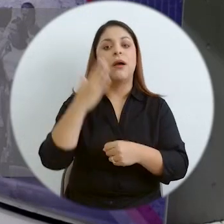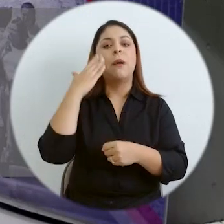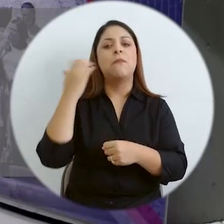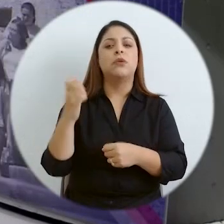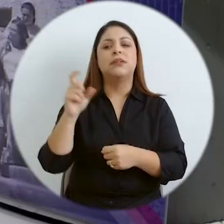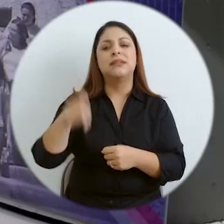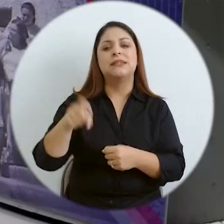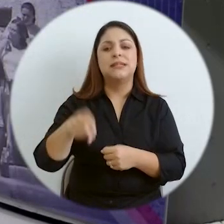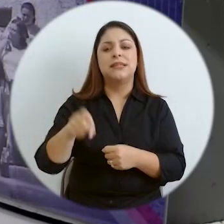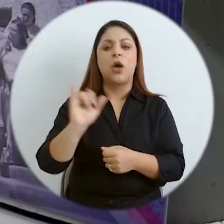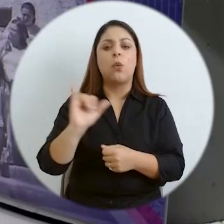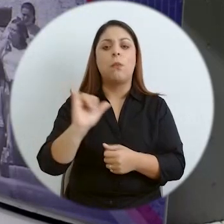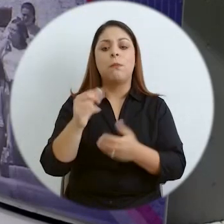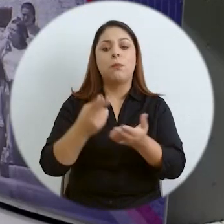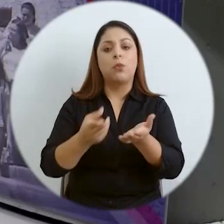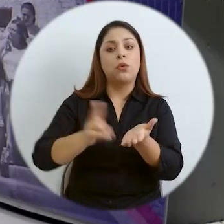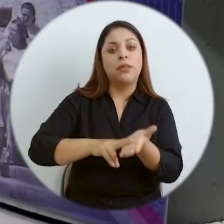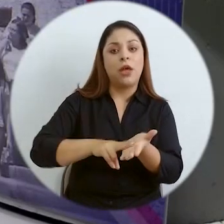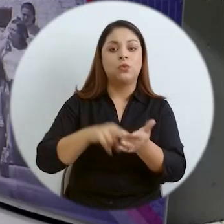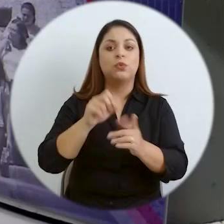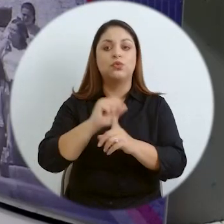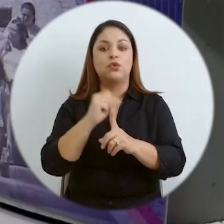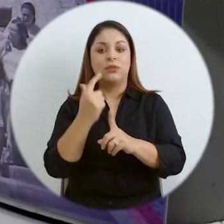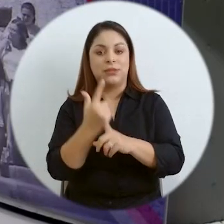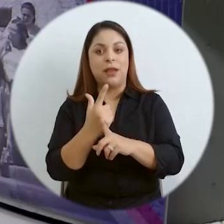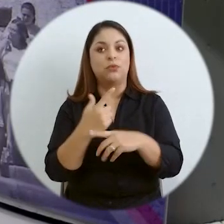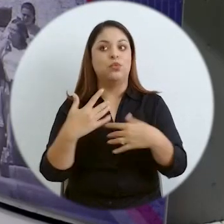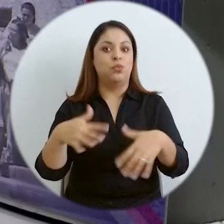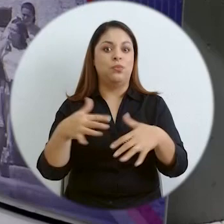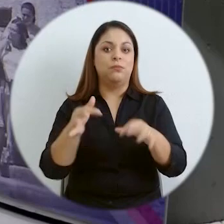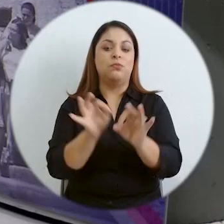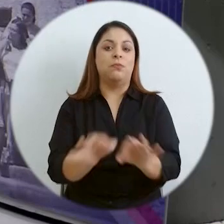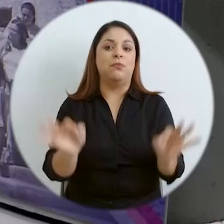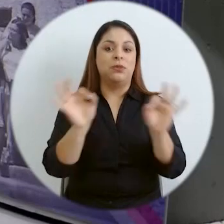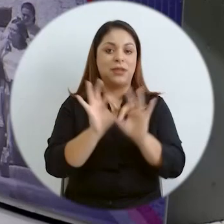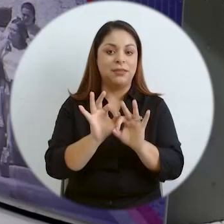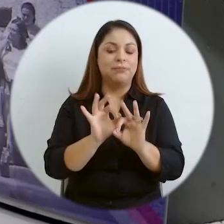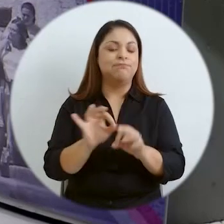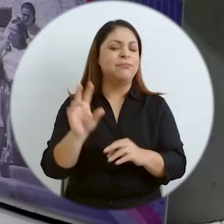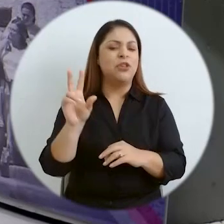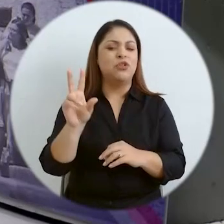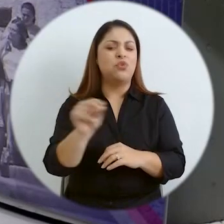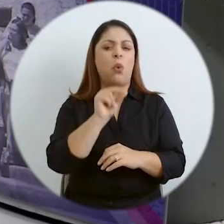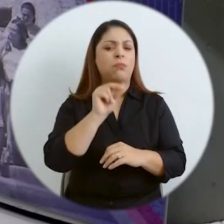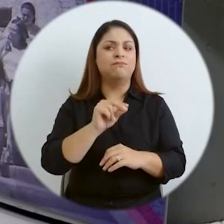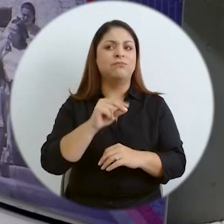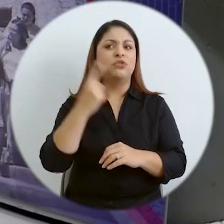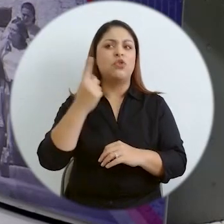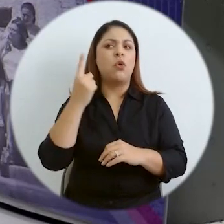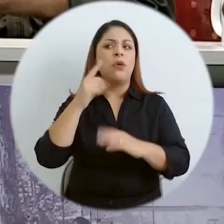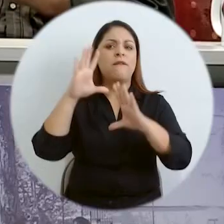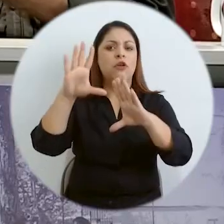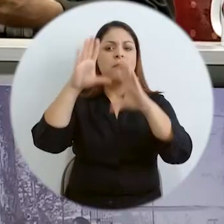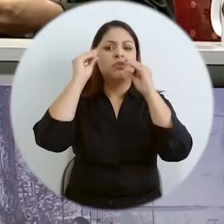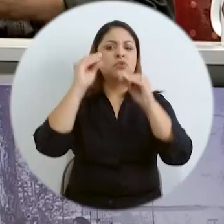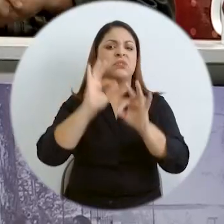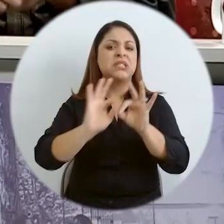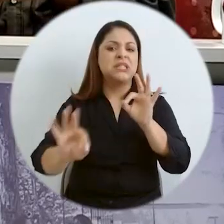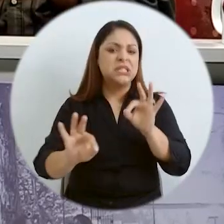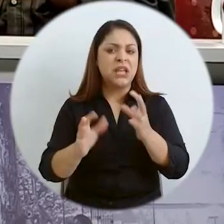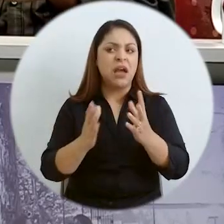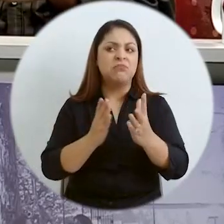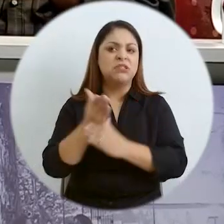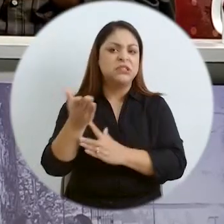porque se requiere de un contrato social importante y no es una información que sea sencilla,